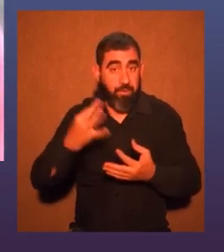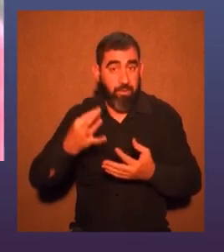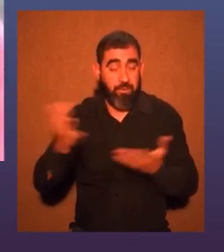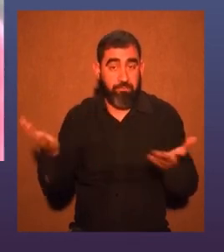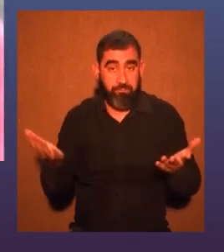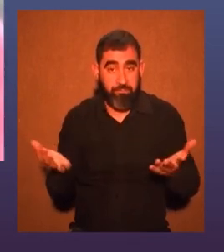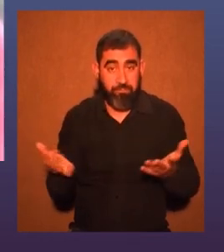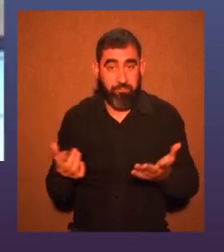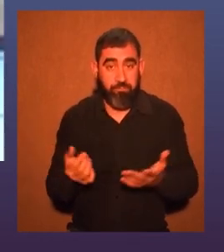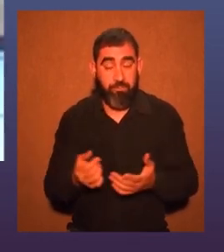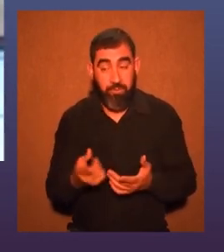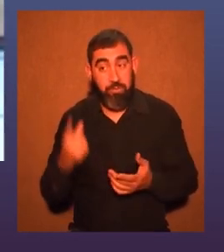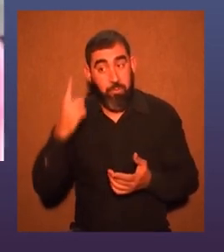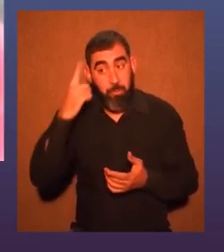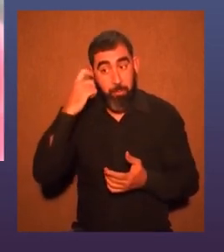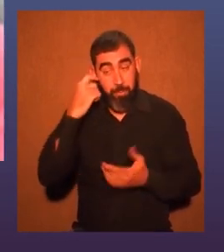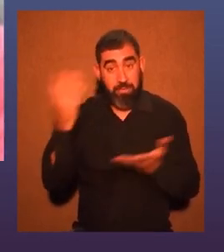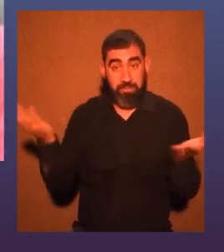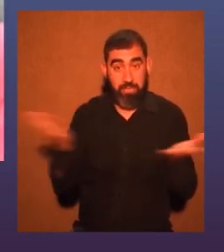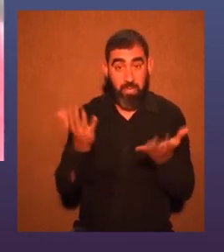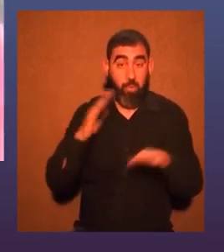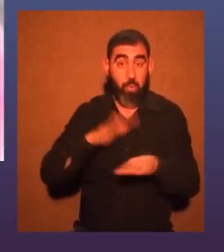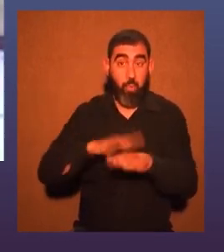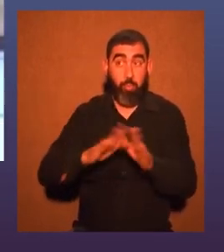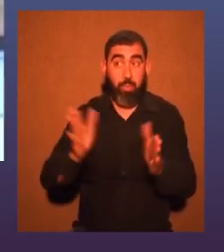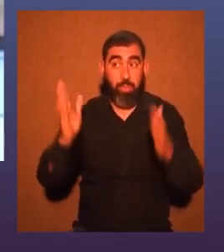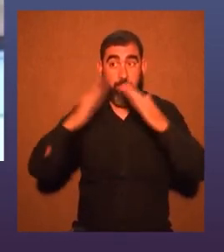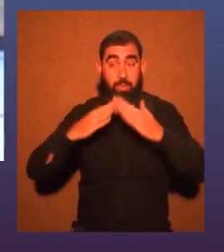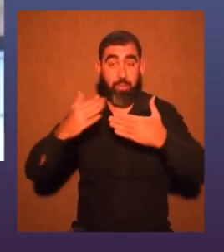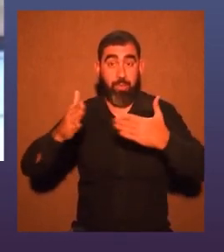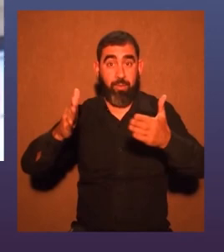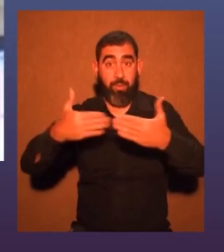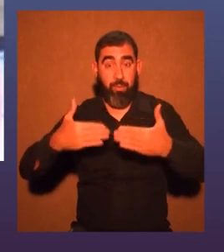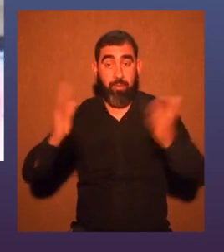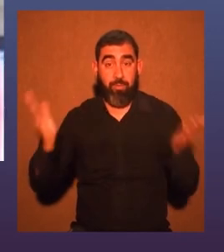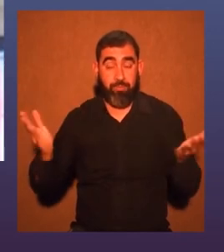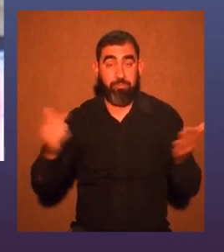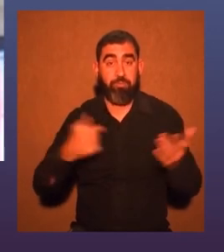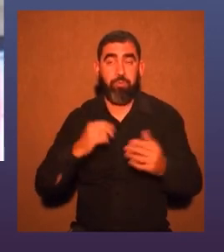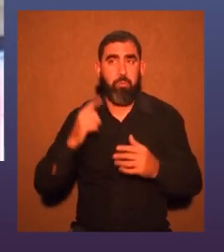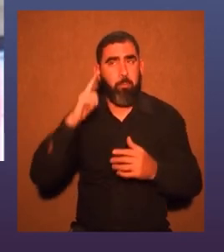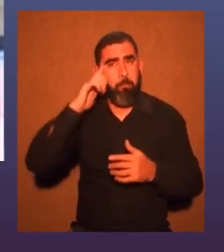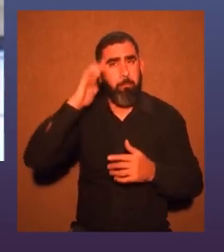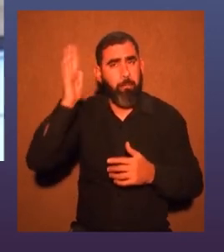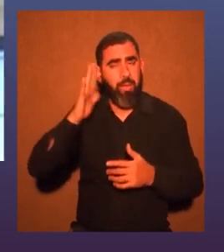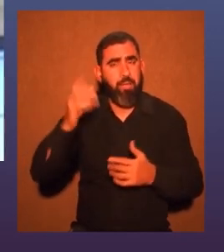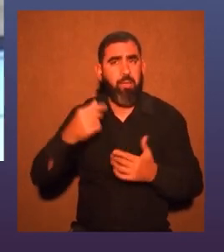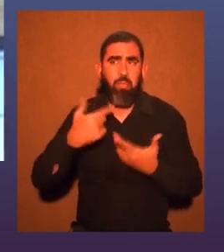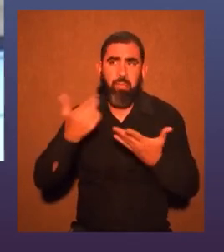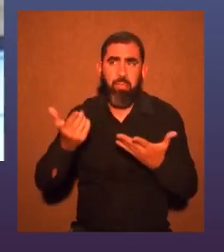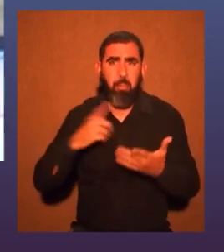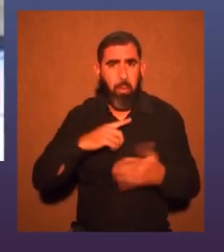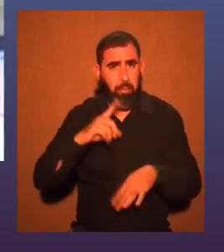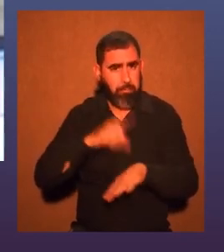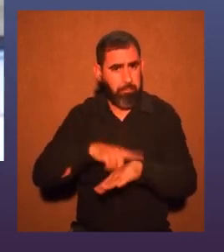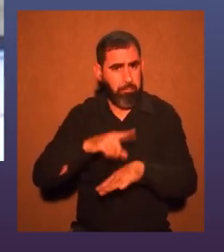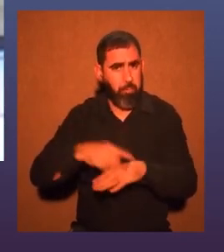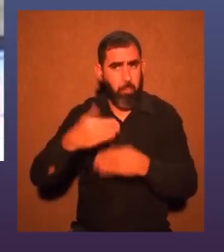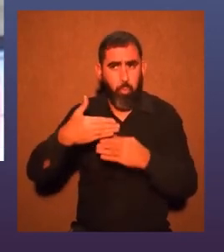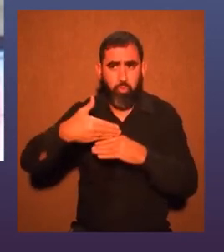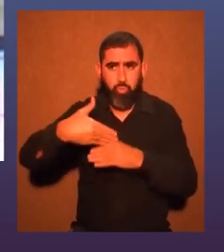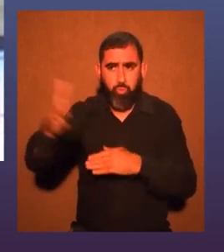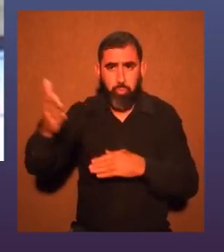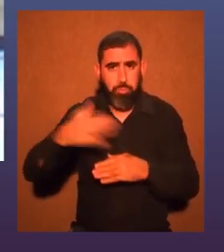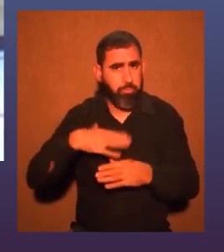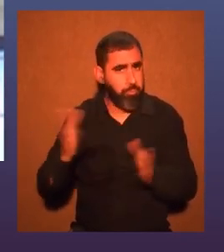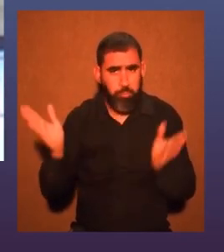eso lo experimenté un poco ahora con esto de la pandemia, ¿no? Que yo decía, pero como tengo todo el tiempo y ahora